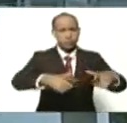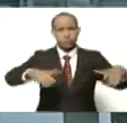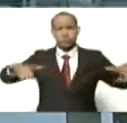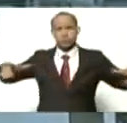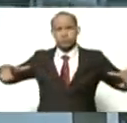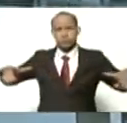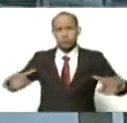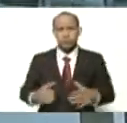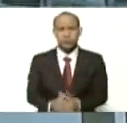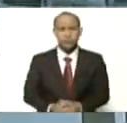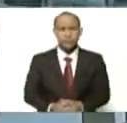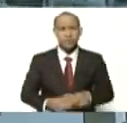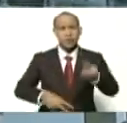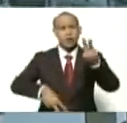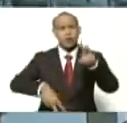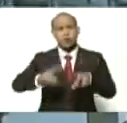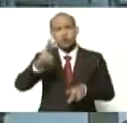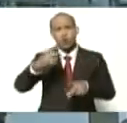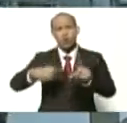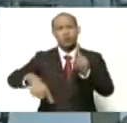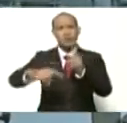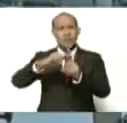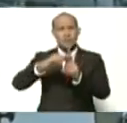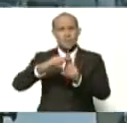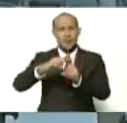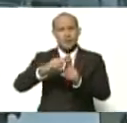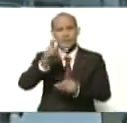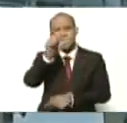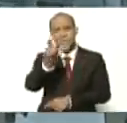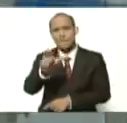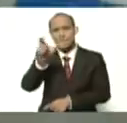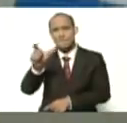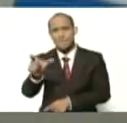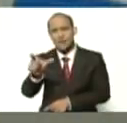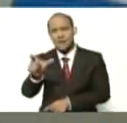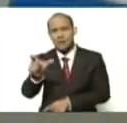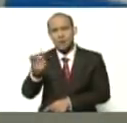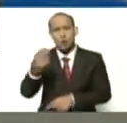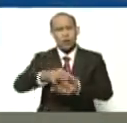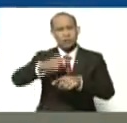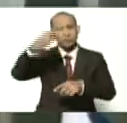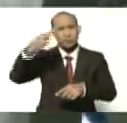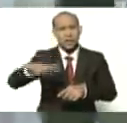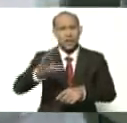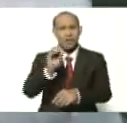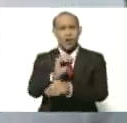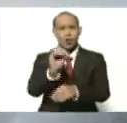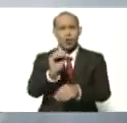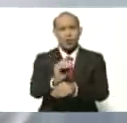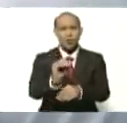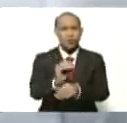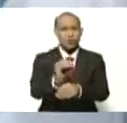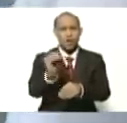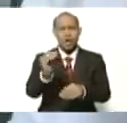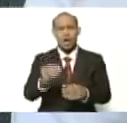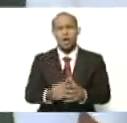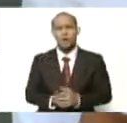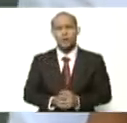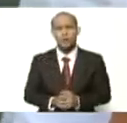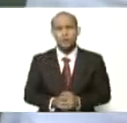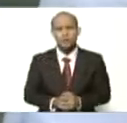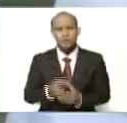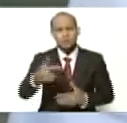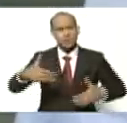con 12 capacidades para pacientes con ira grave en cuidados intensivos es el esfuerzo